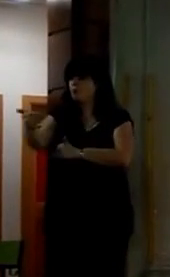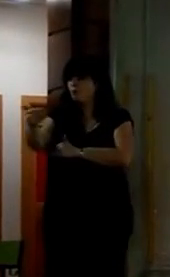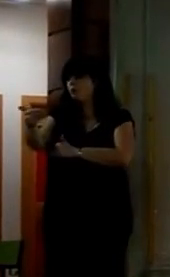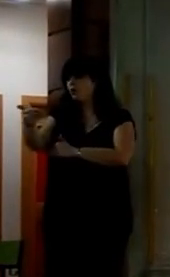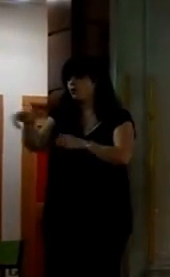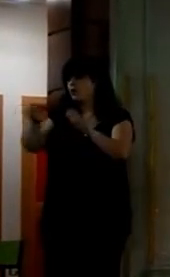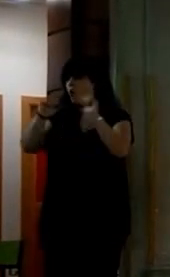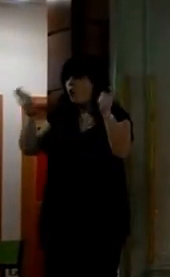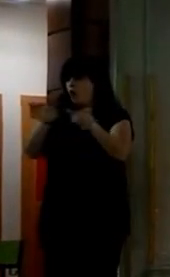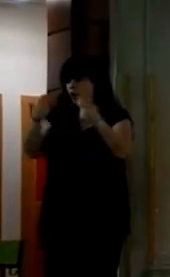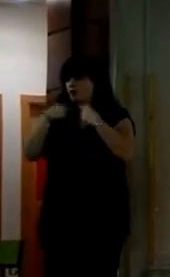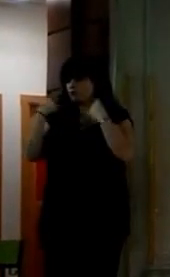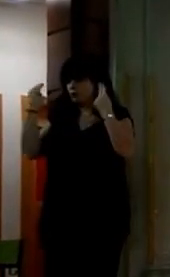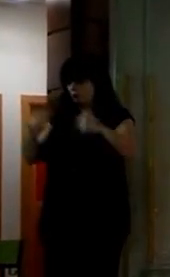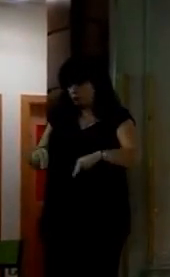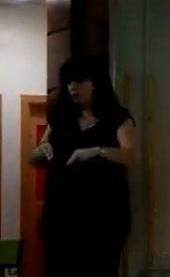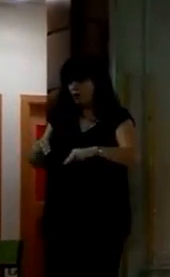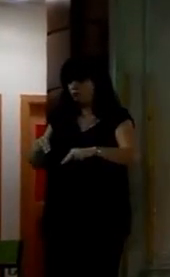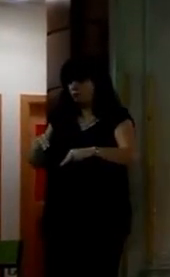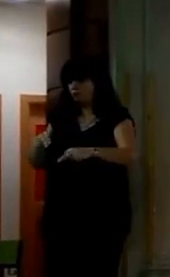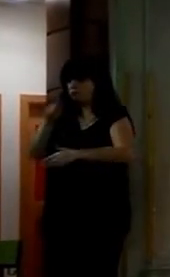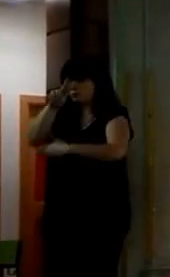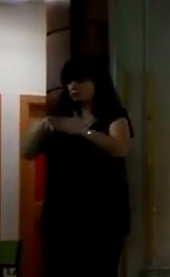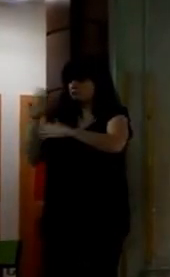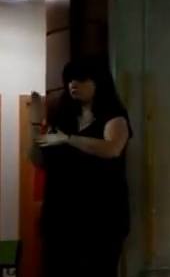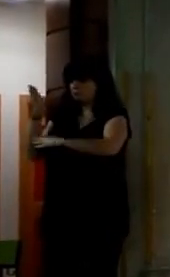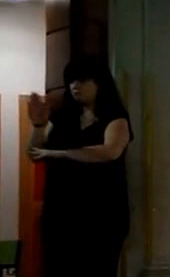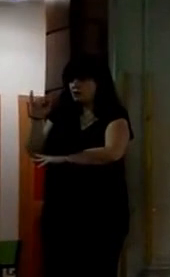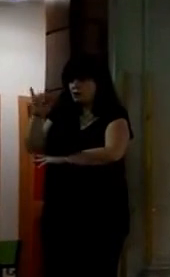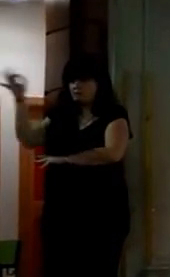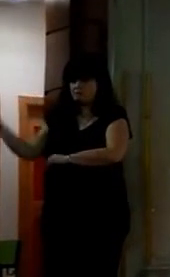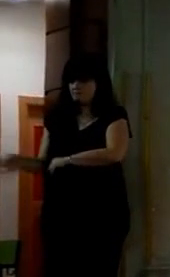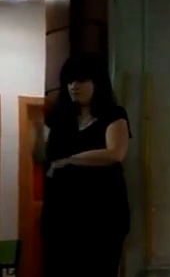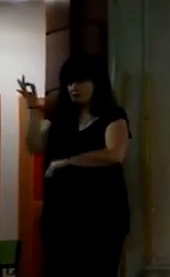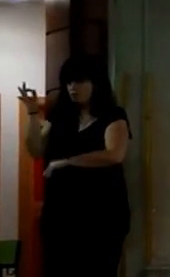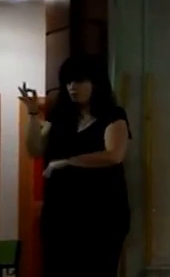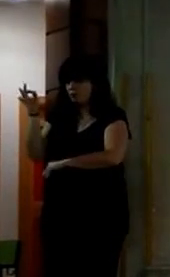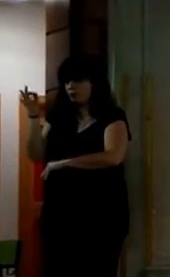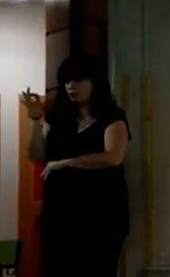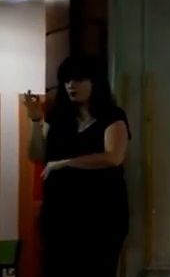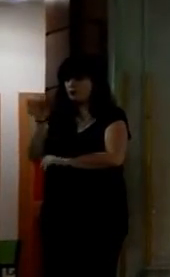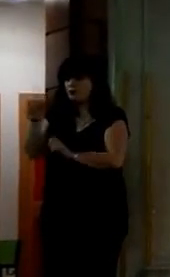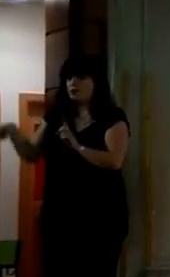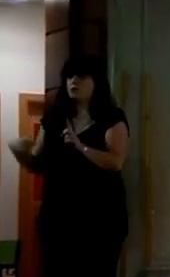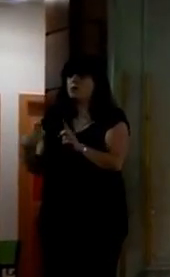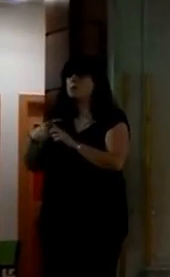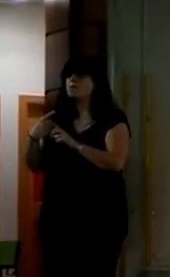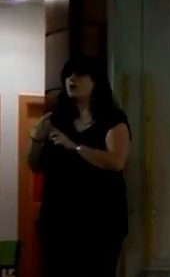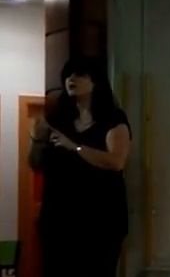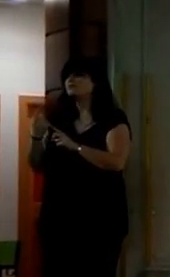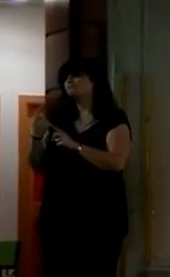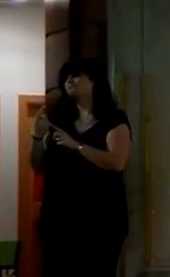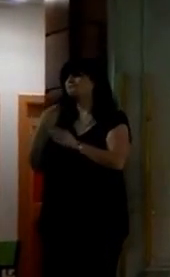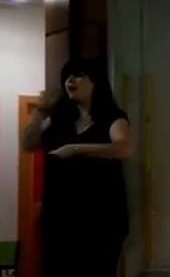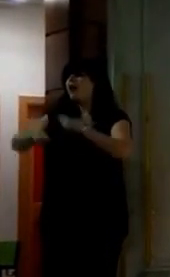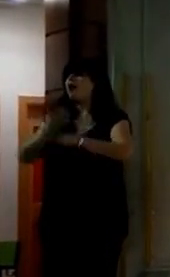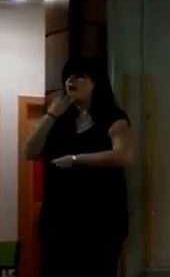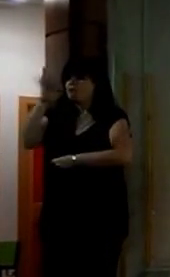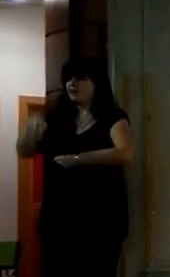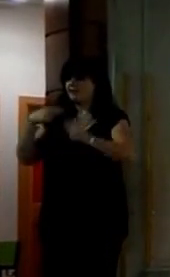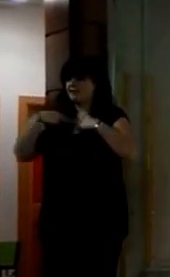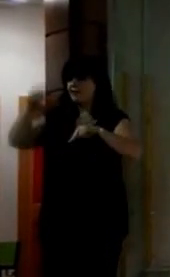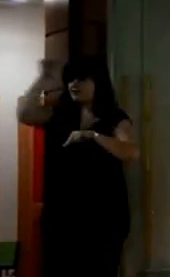Congreso dos Deputados e a vai exercer aos deputados e as deputadas